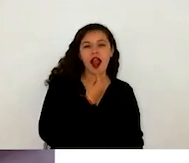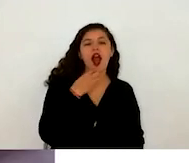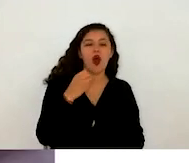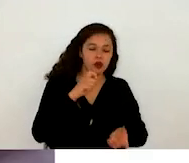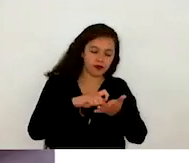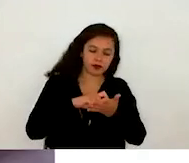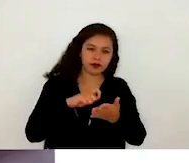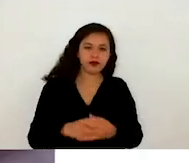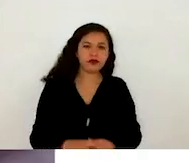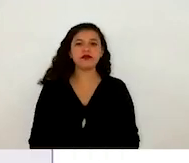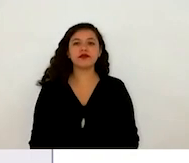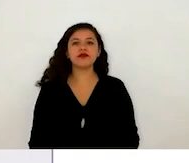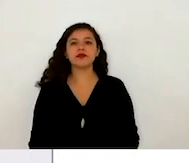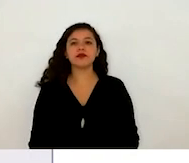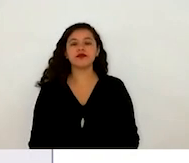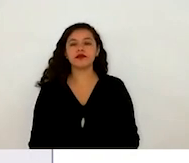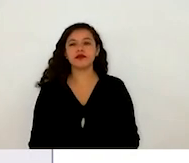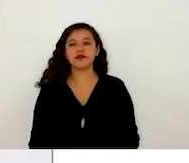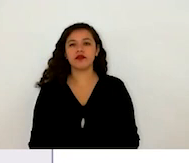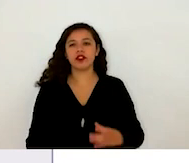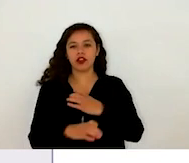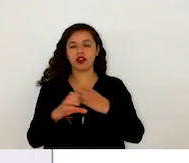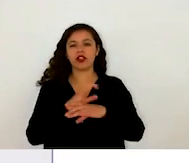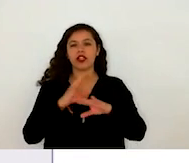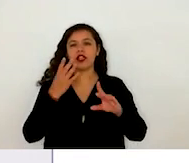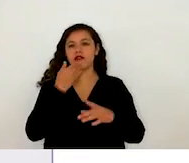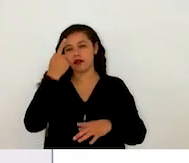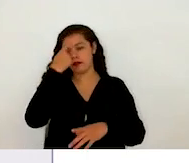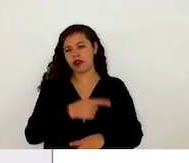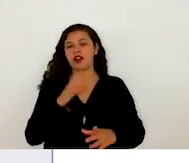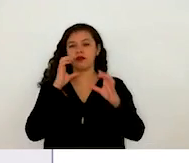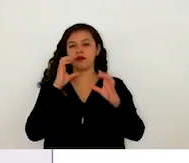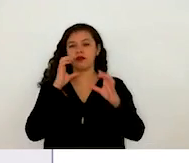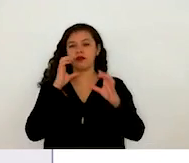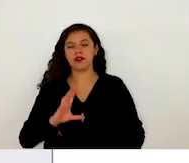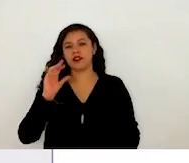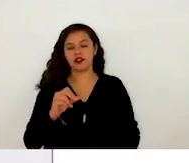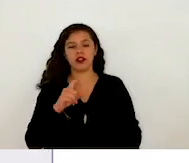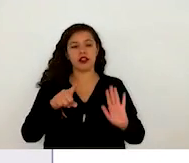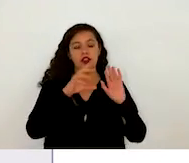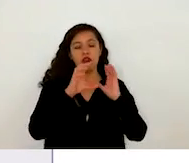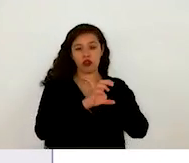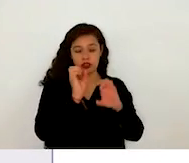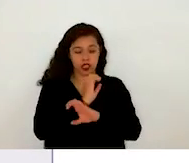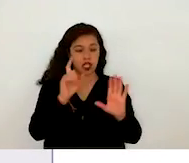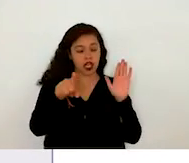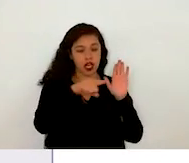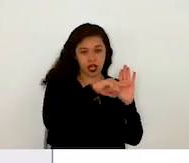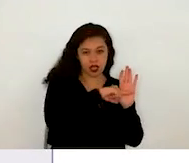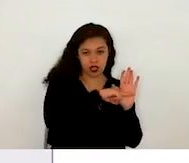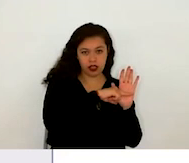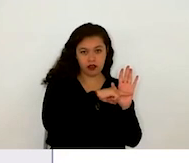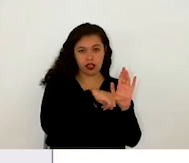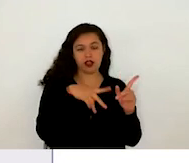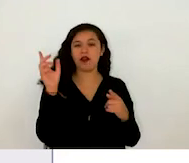vamos a esto cuáles son las pautas clave para la comunicación no verbal adquirir señales negativas vamos a verlas cómo mover la cabeza